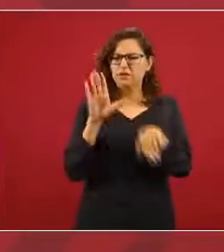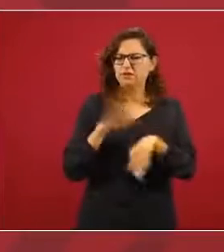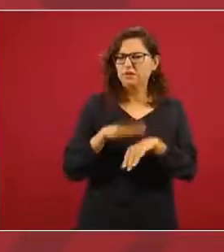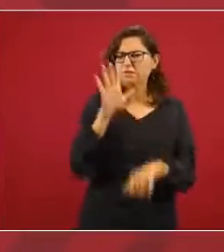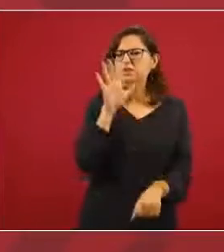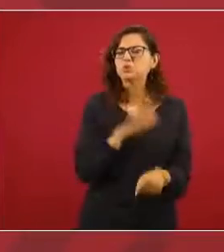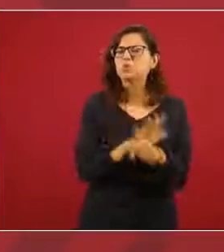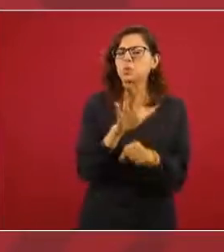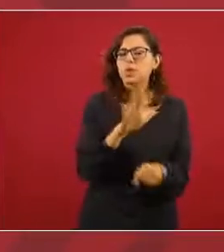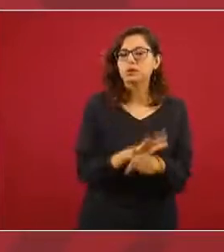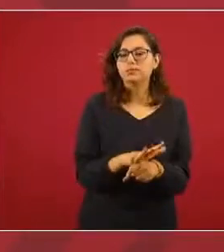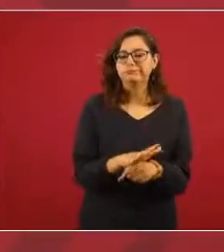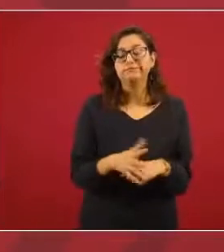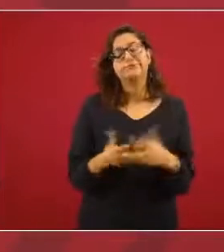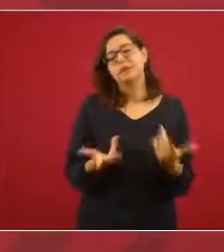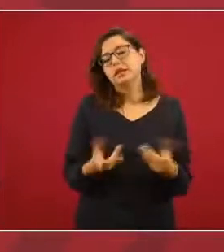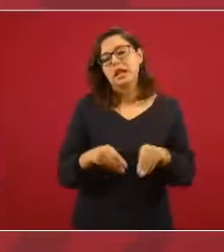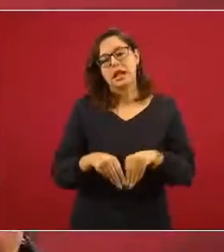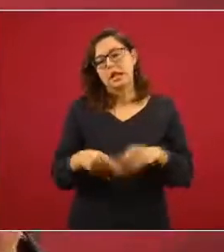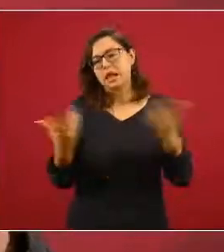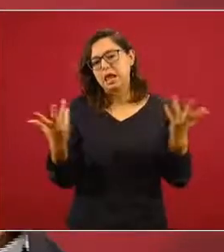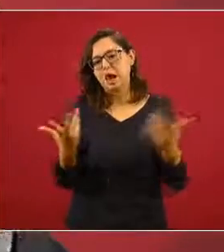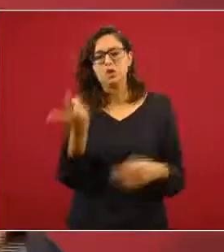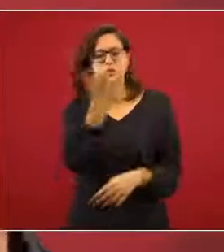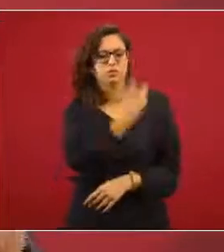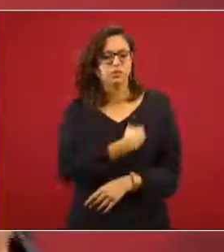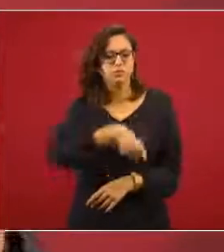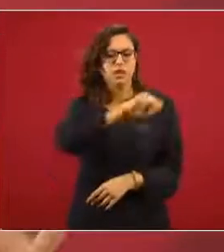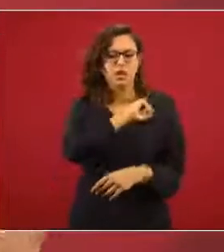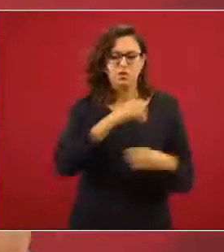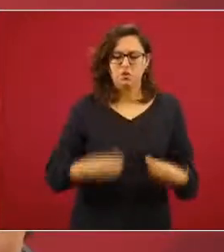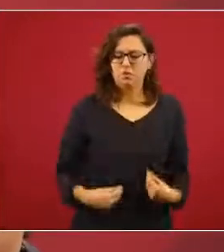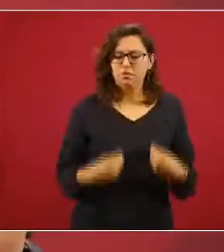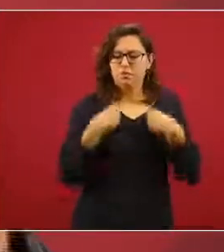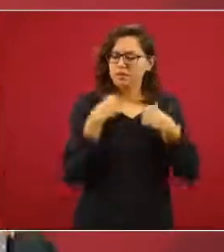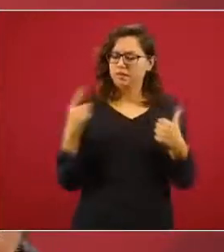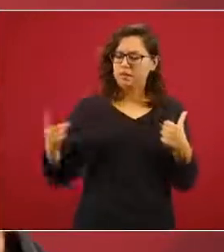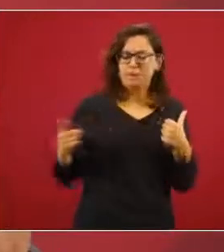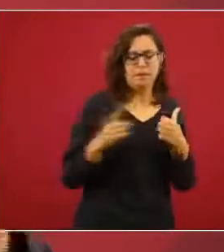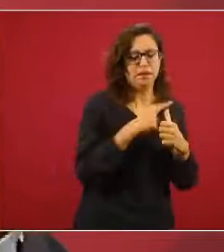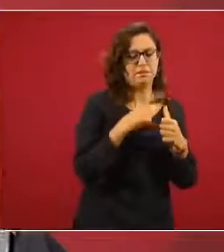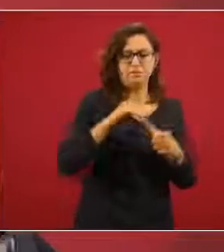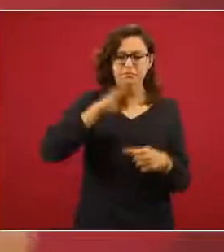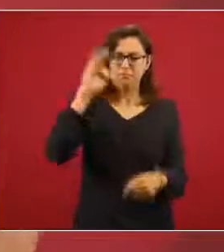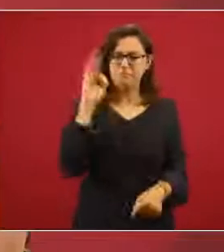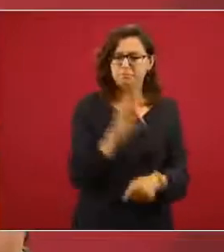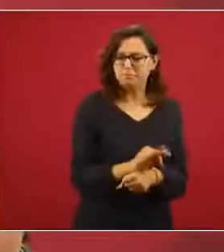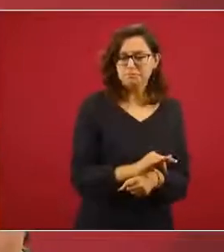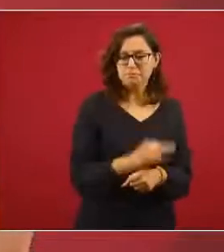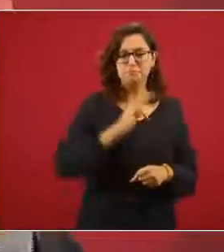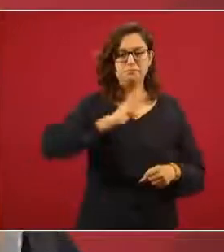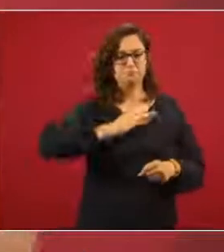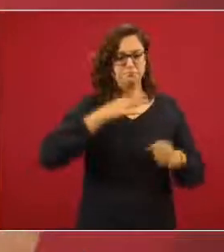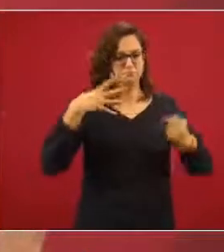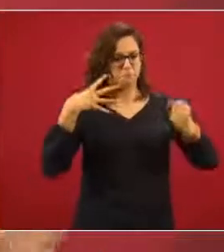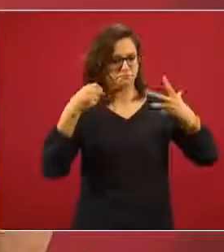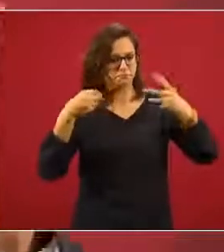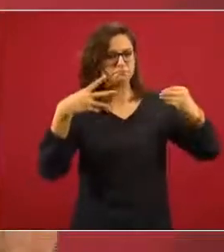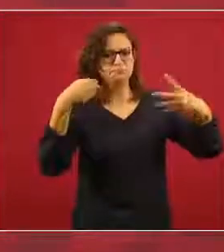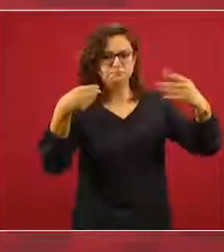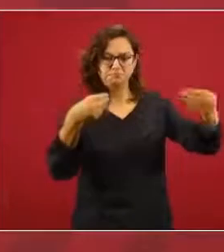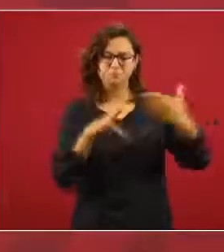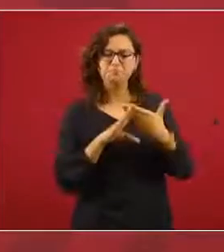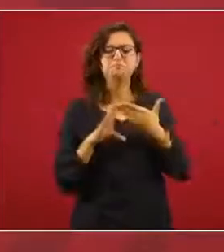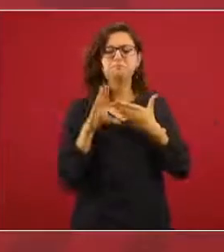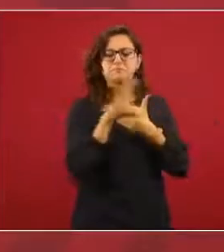claro que la salud y la vida deben protegerse de manera directa, evitando los contagios, y así lo hemos hecho